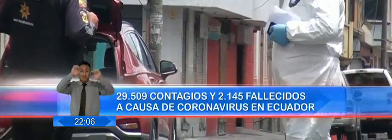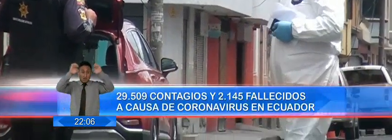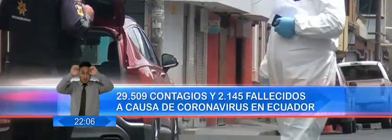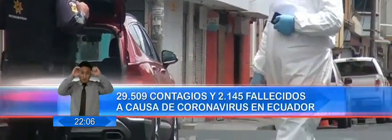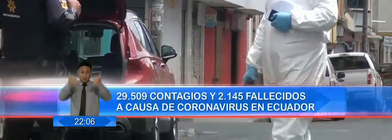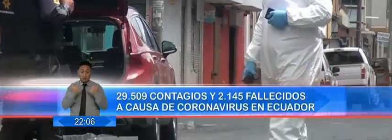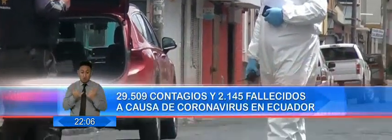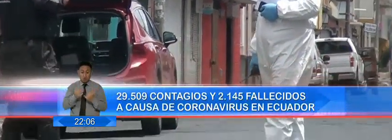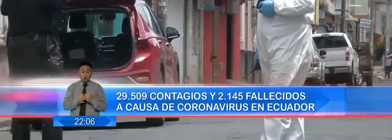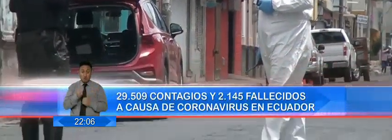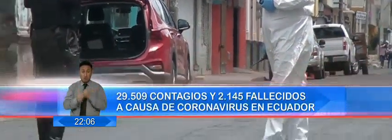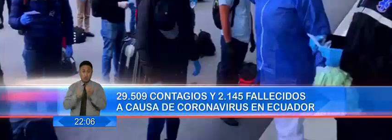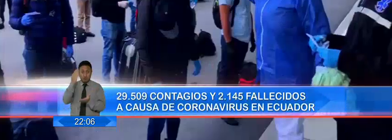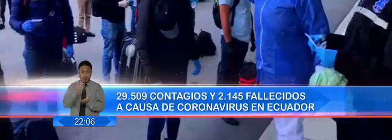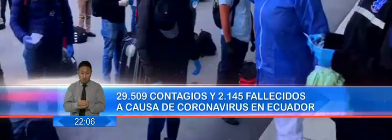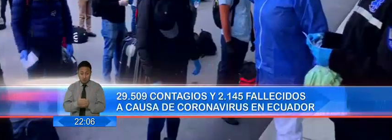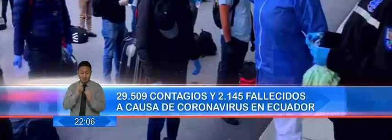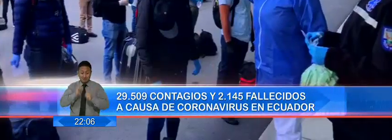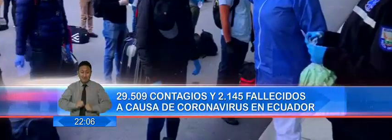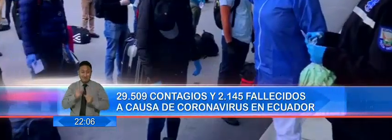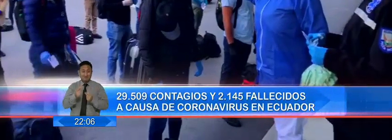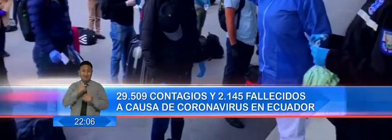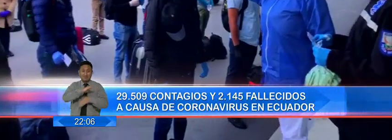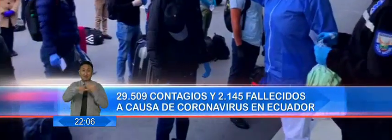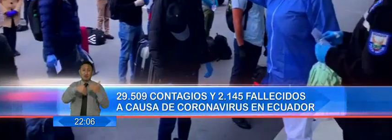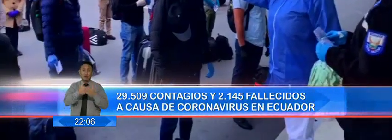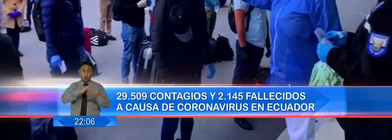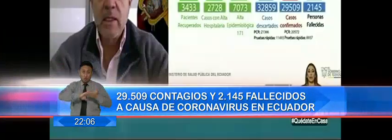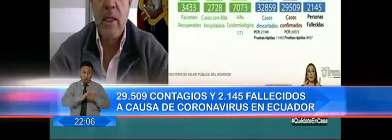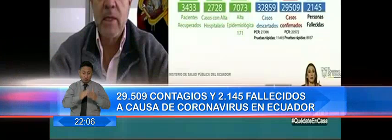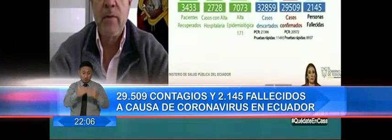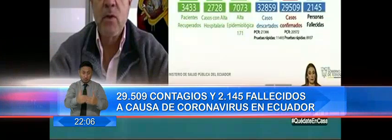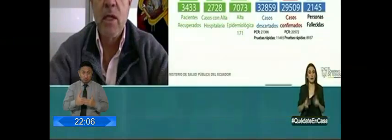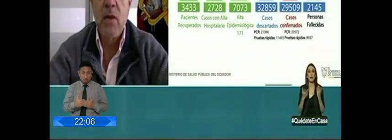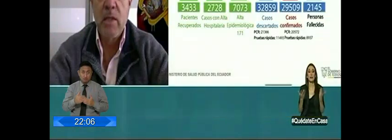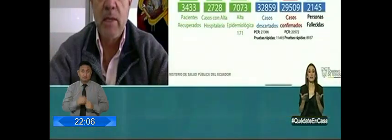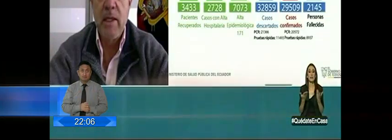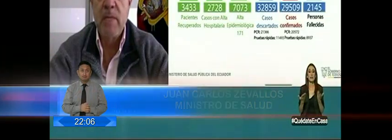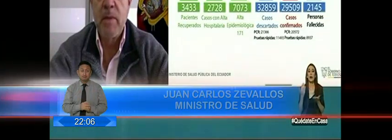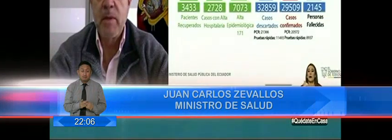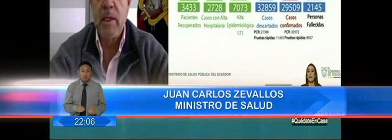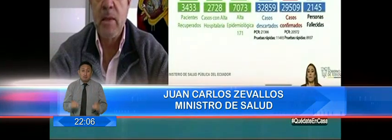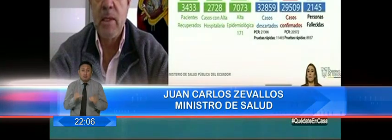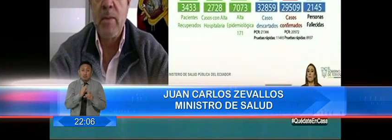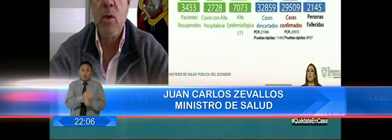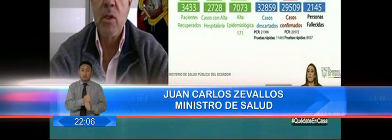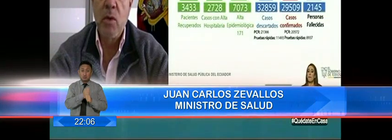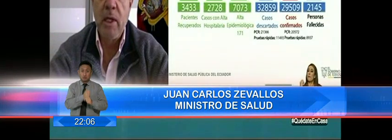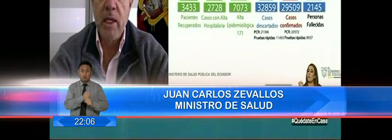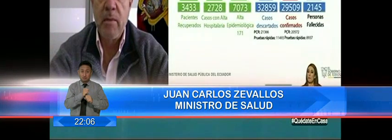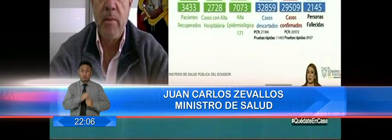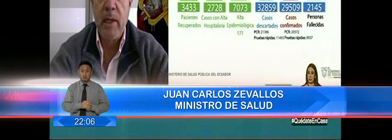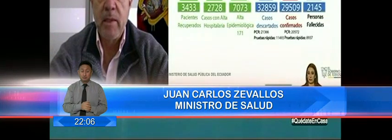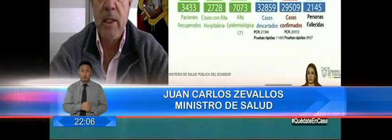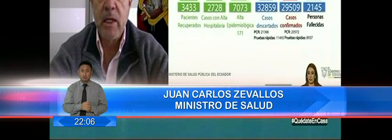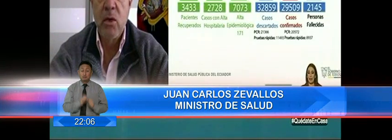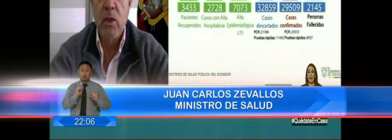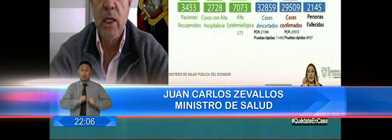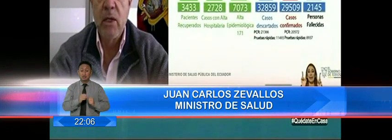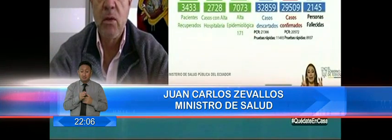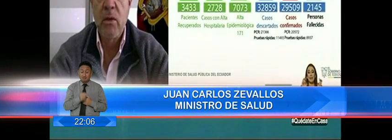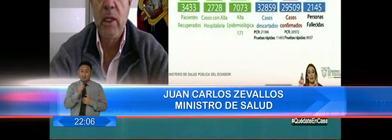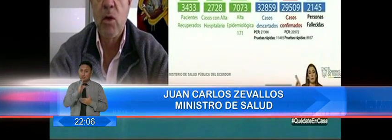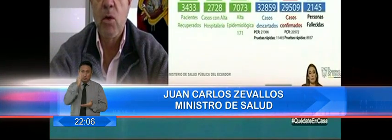contención del virus es la acción a nivel comunitaria se han reforzado las medidas preventivas de bioseguridad para evitar el